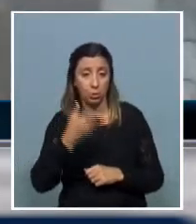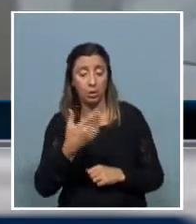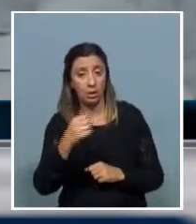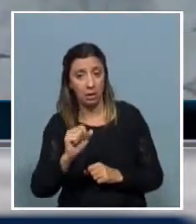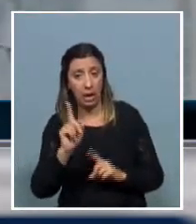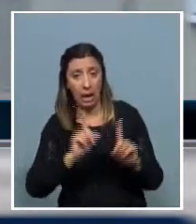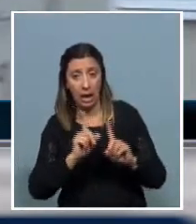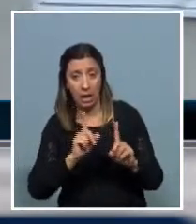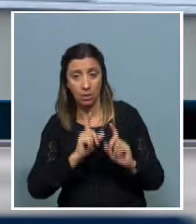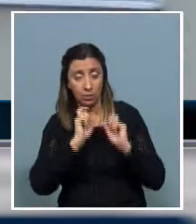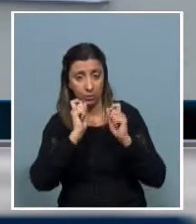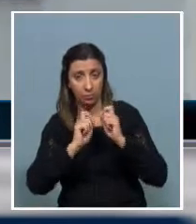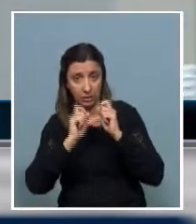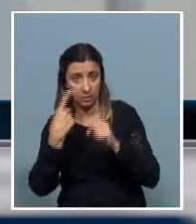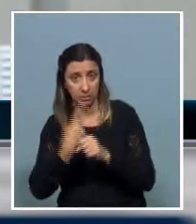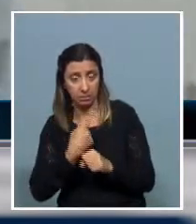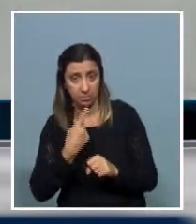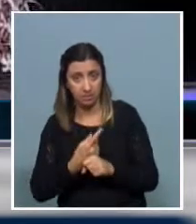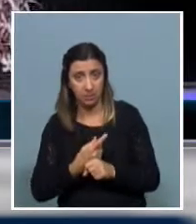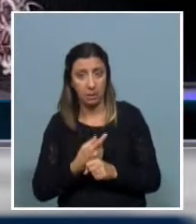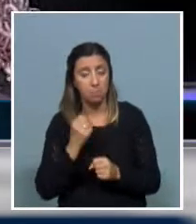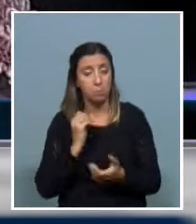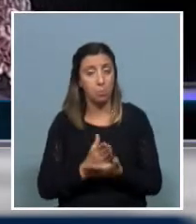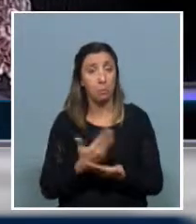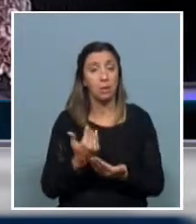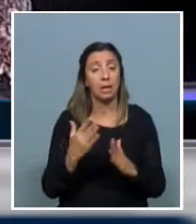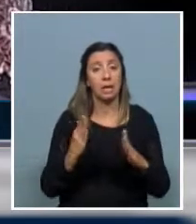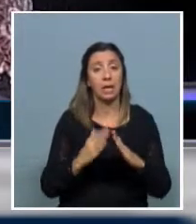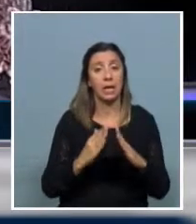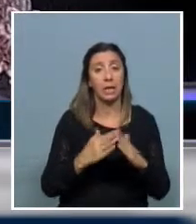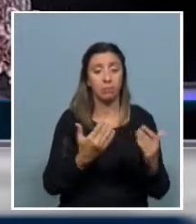asistían a determinadas cantidades de visitas, la sanción podría ser que